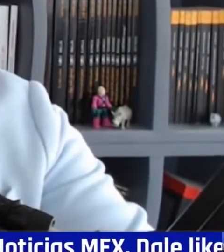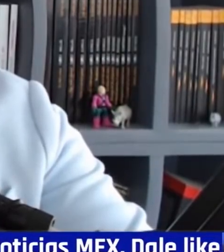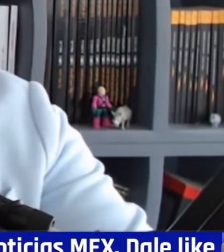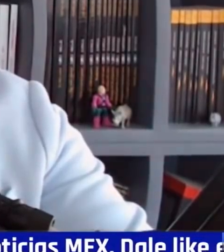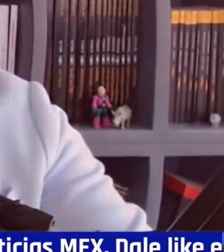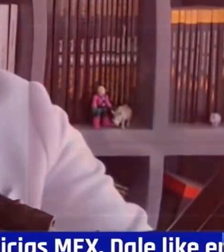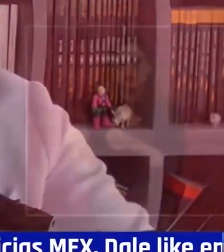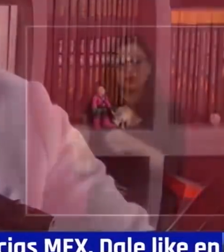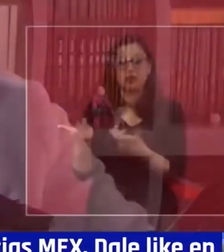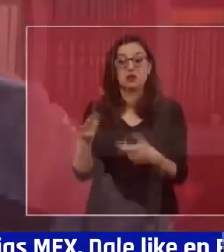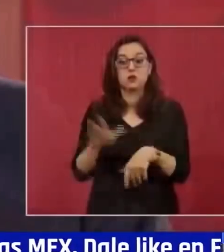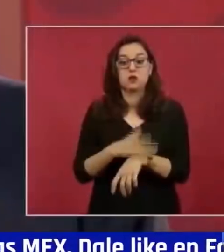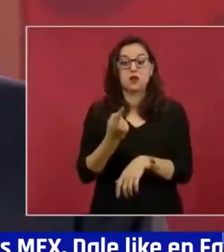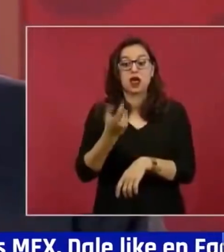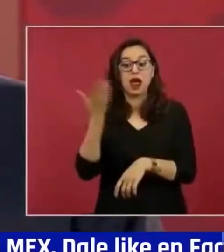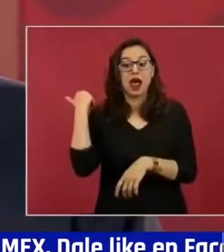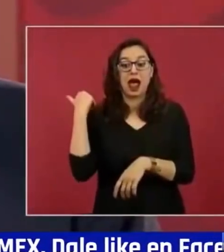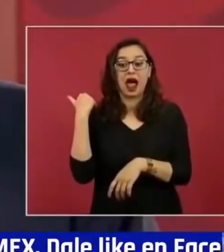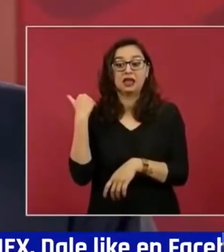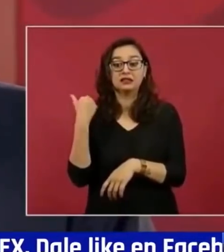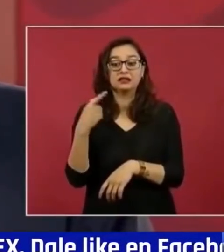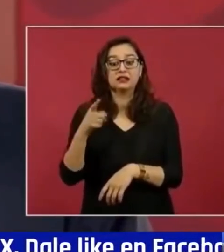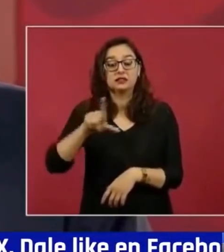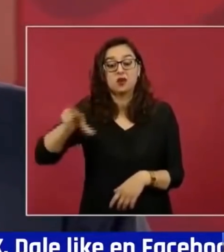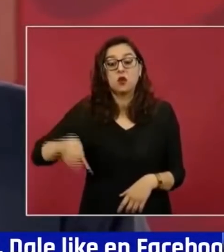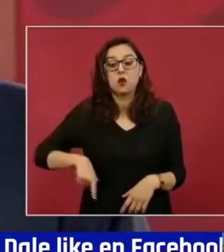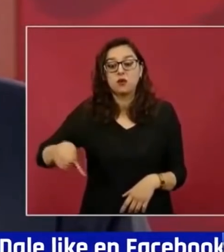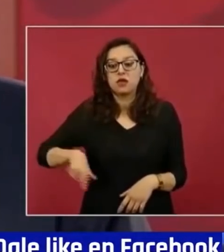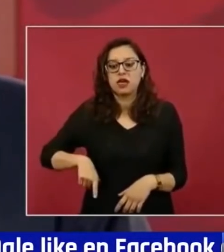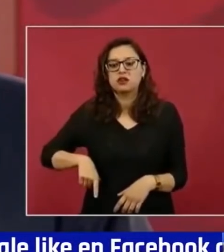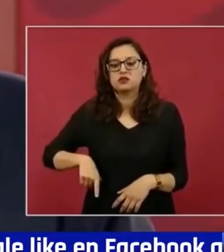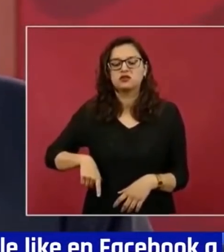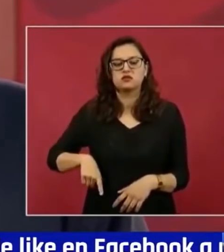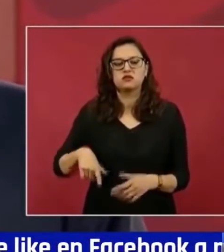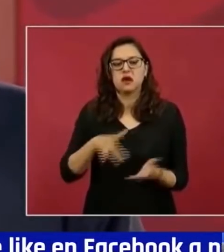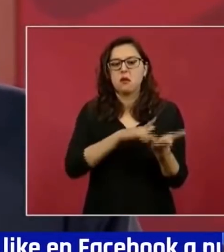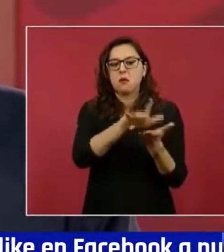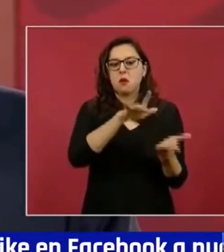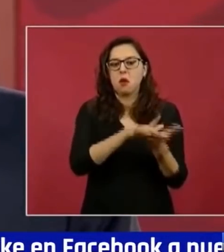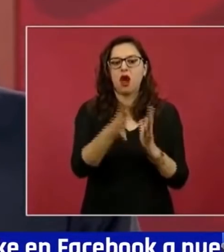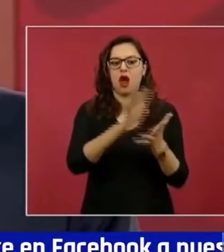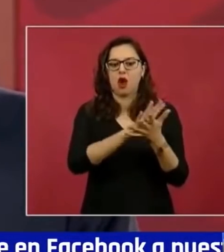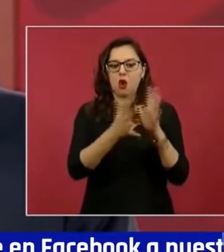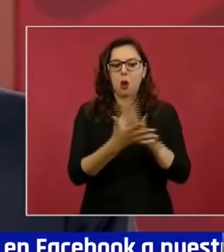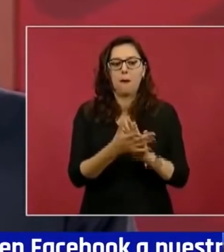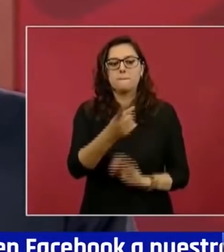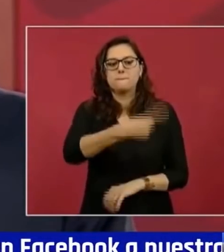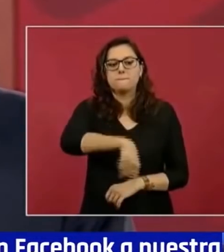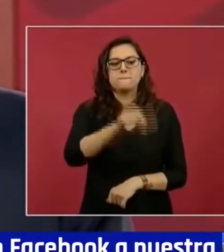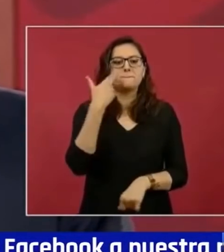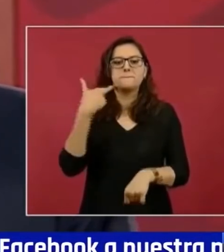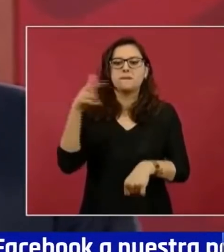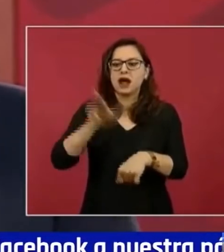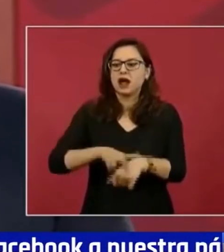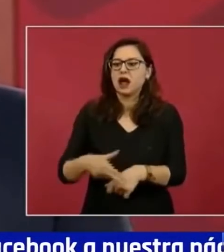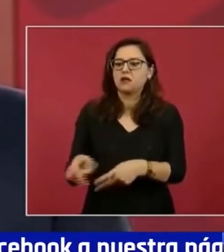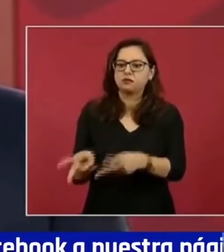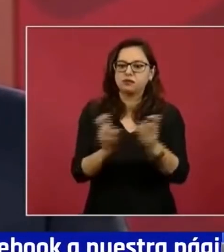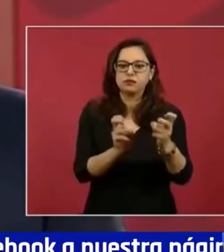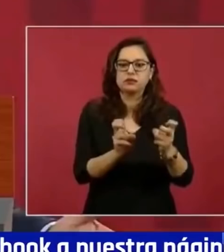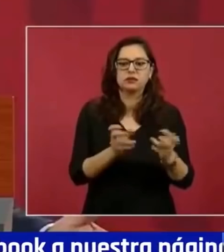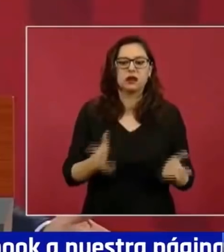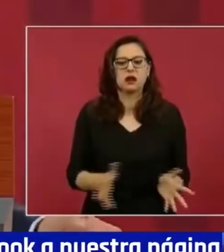República, no en el sentido de que quiere influenciar a las investigaciones periodísticas, pero sí da